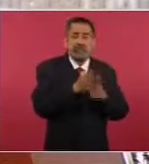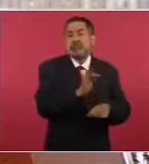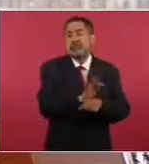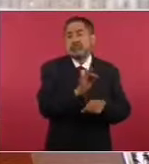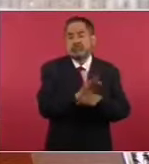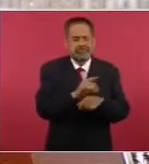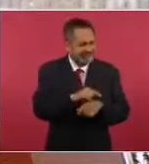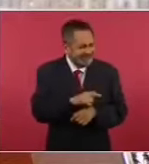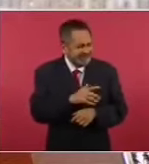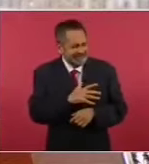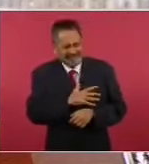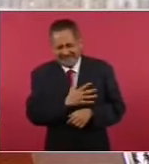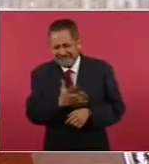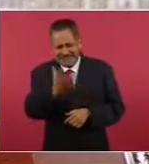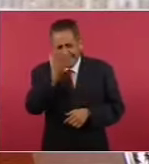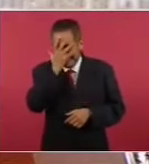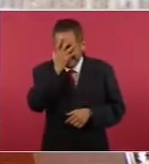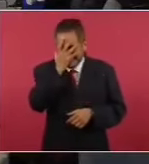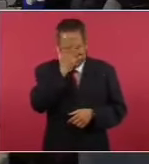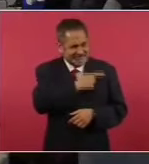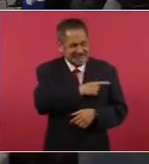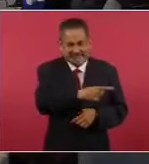de vergüenza.